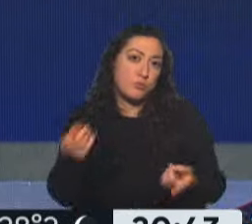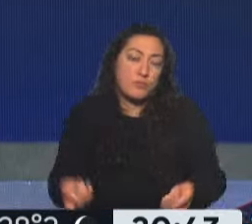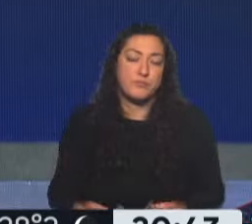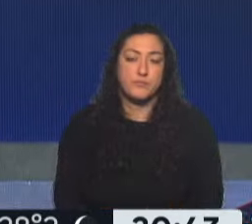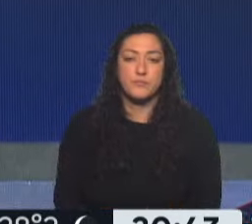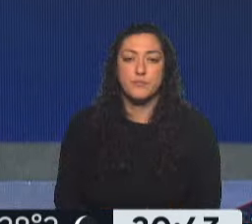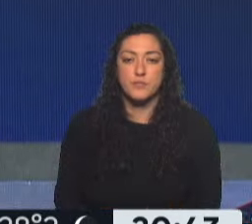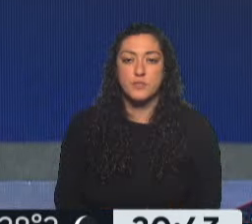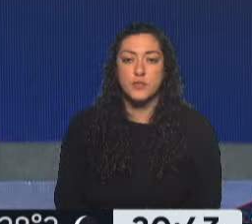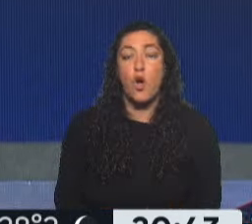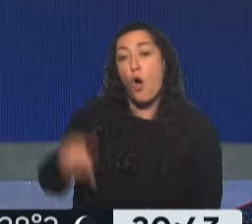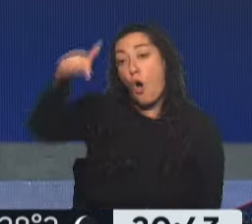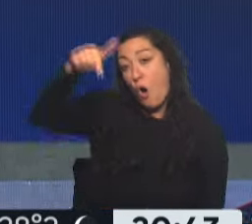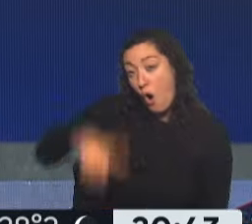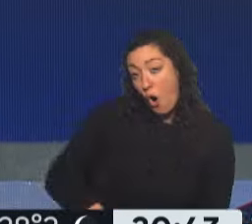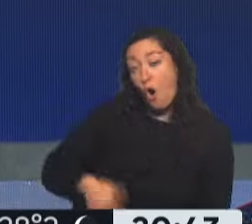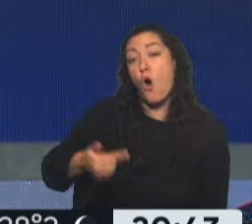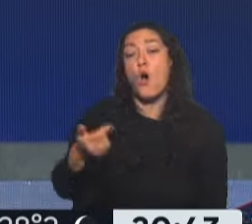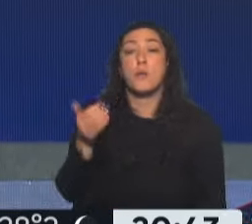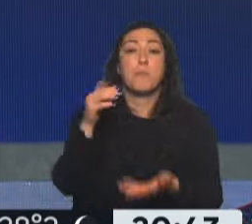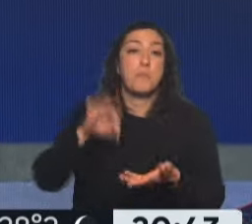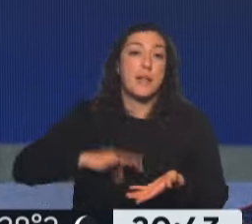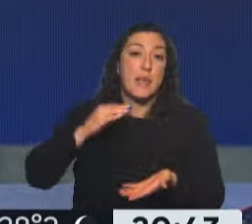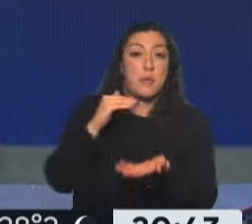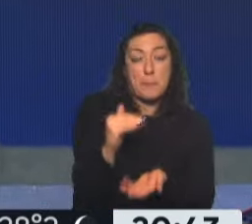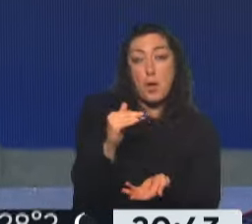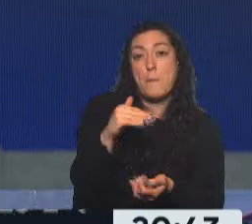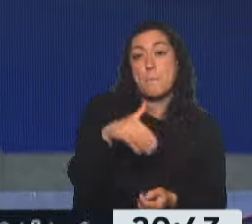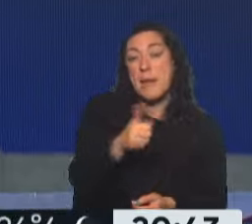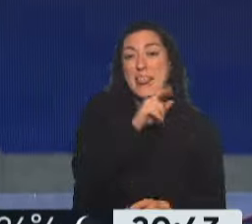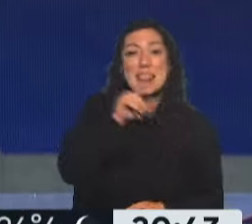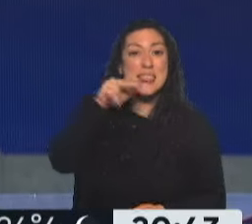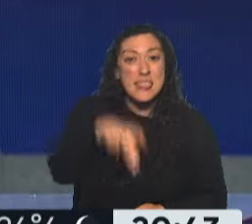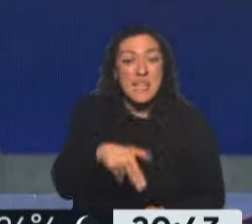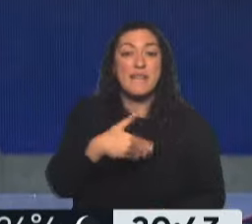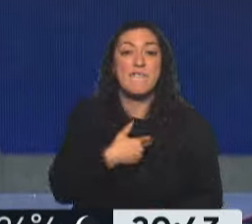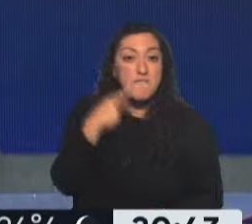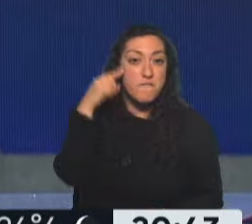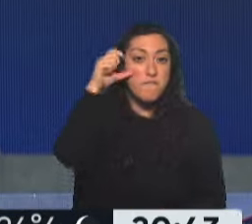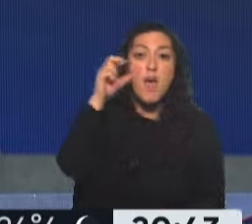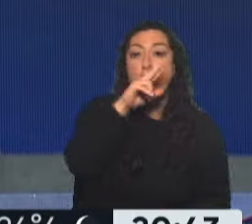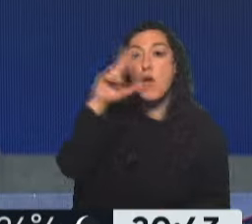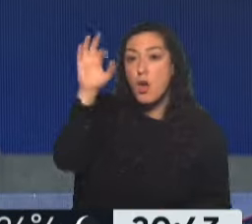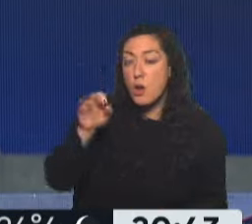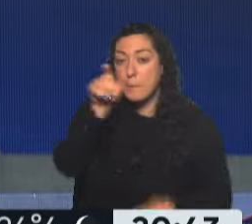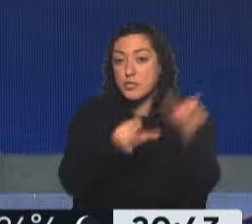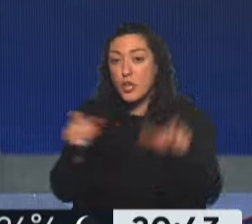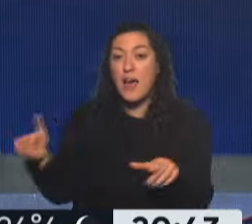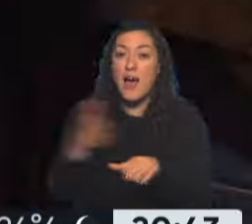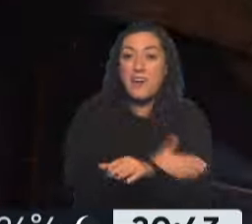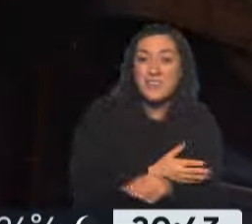Bueno, hoy es noche de alfombra roja, es noche de Martín Fierro. Y allí nuestra compañera Gabriela Radice nos trae todos los testimonios y la previa